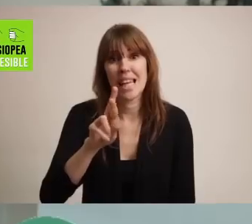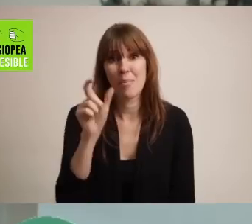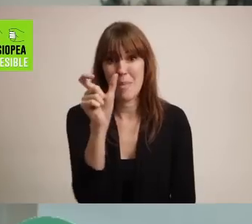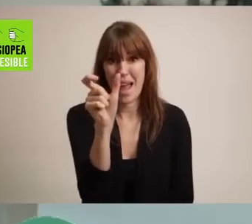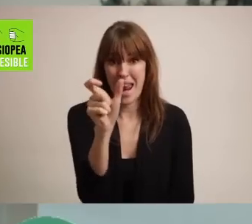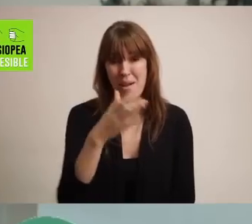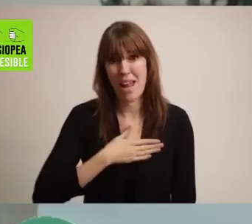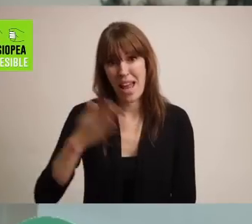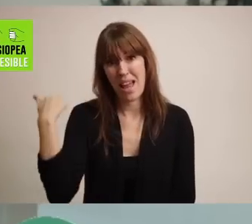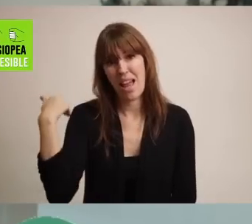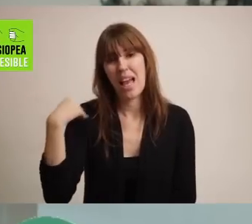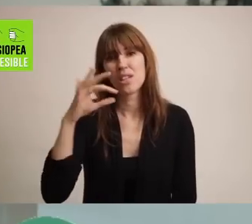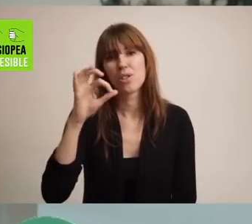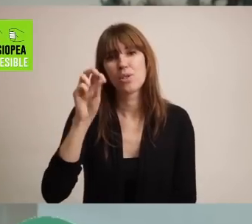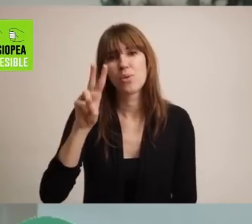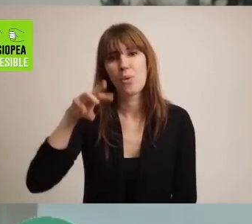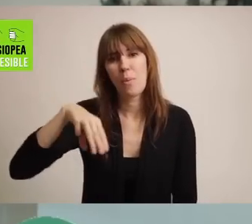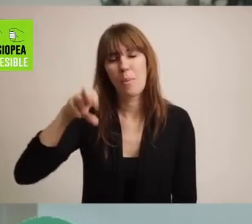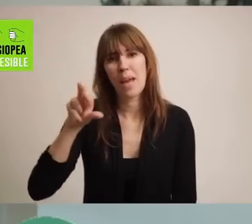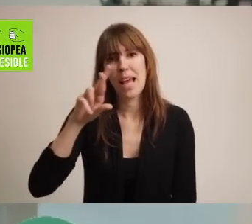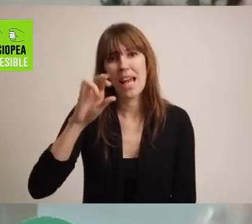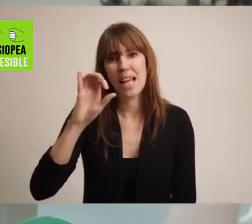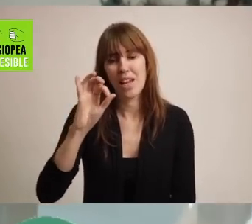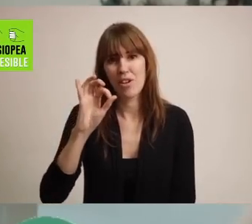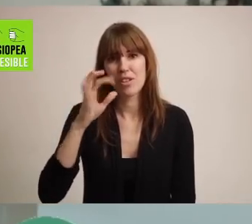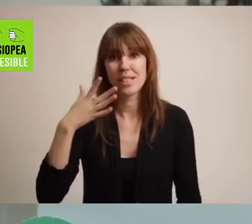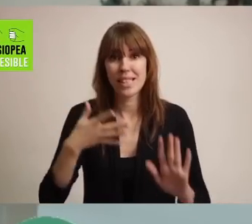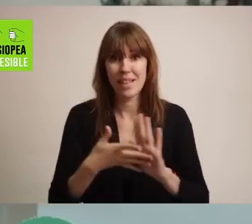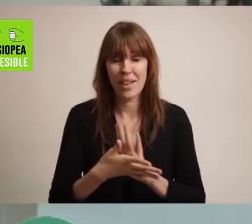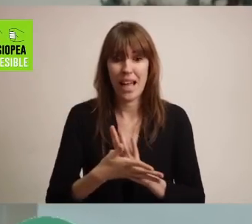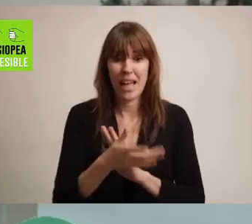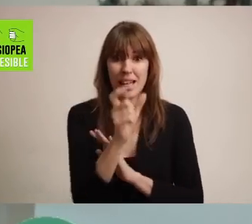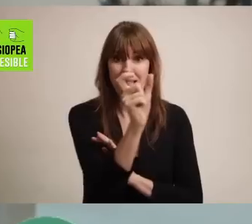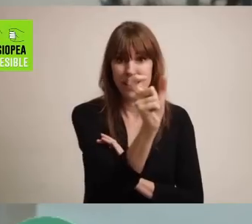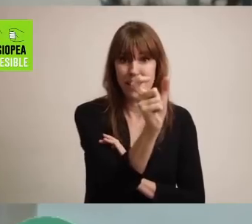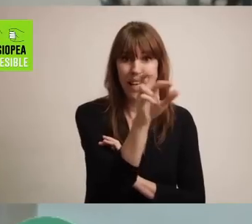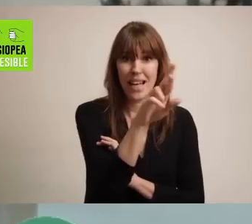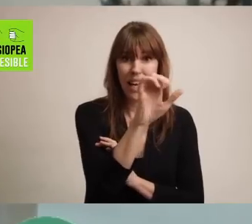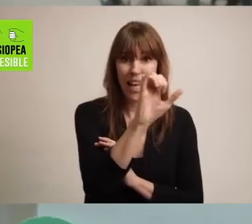Rei quiere decir, o re quiere decir conducir, canalizar.